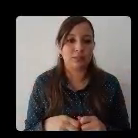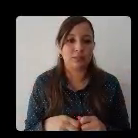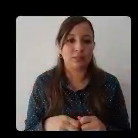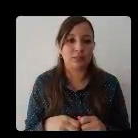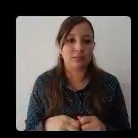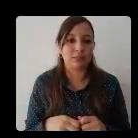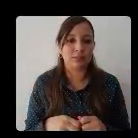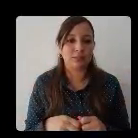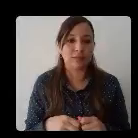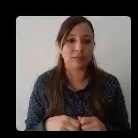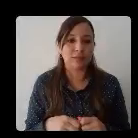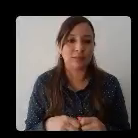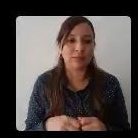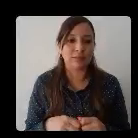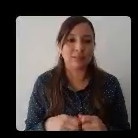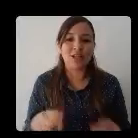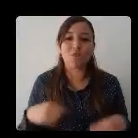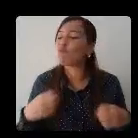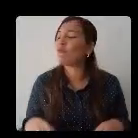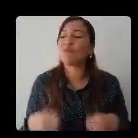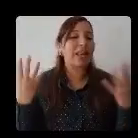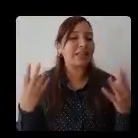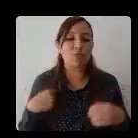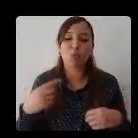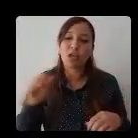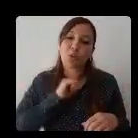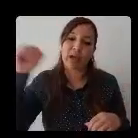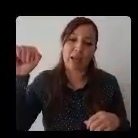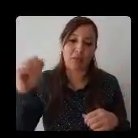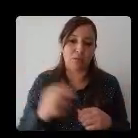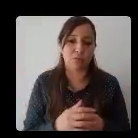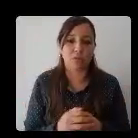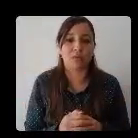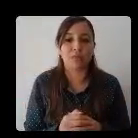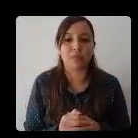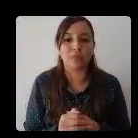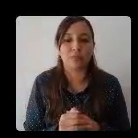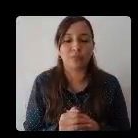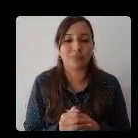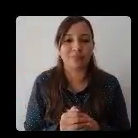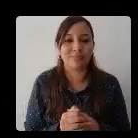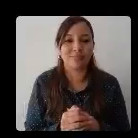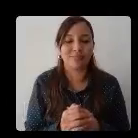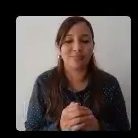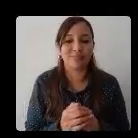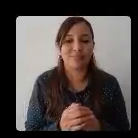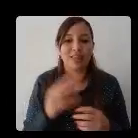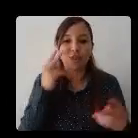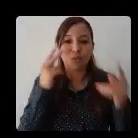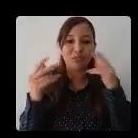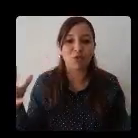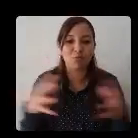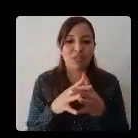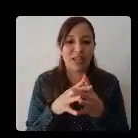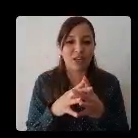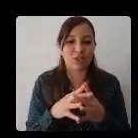¿no? Una ganadora más de turismo comunitario y he podido realizar mis sueños, así como siempre hemos querido,